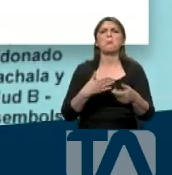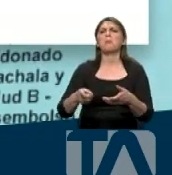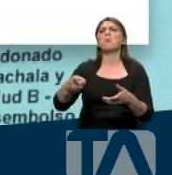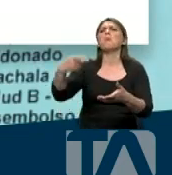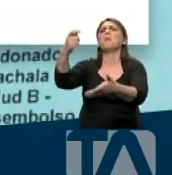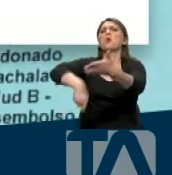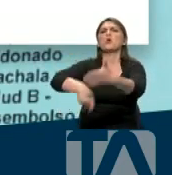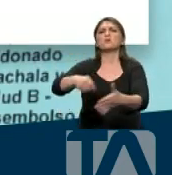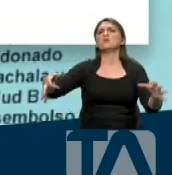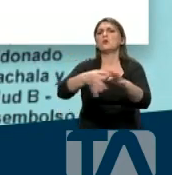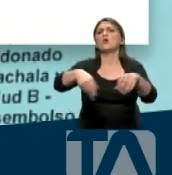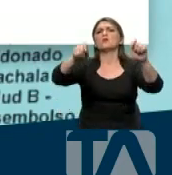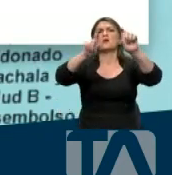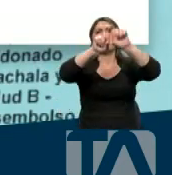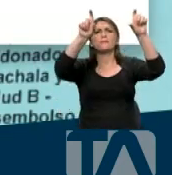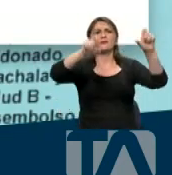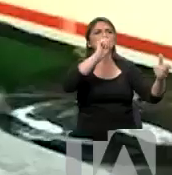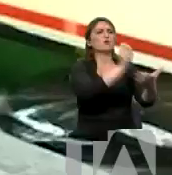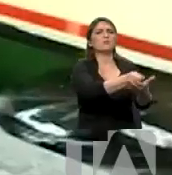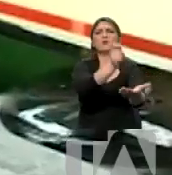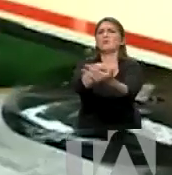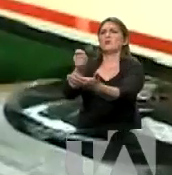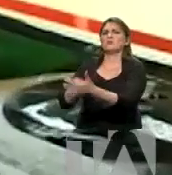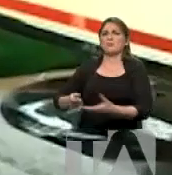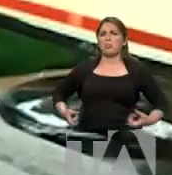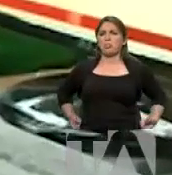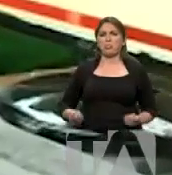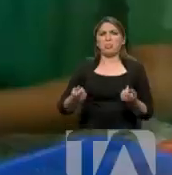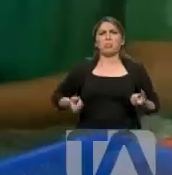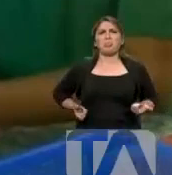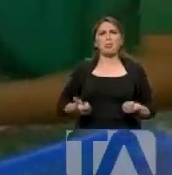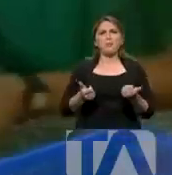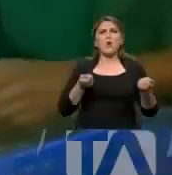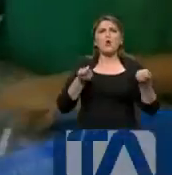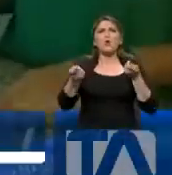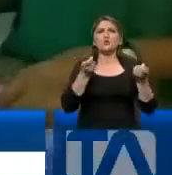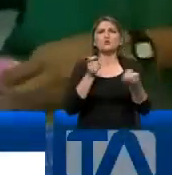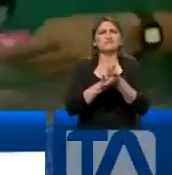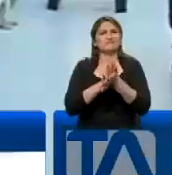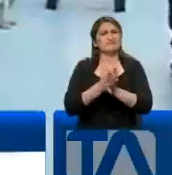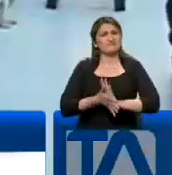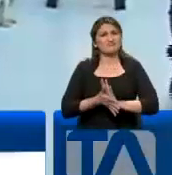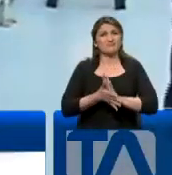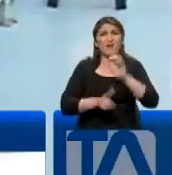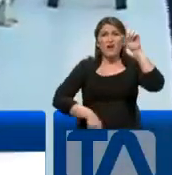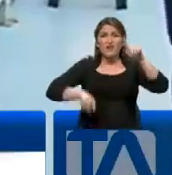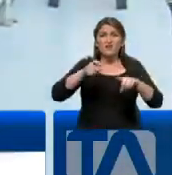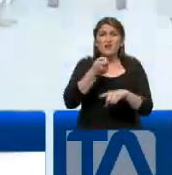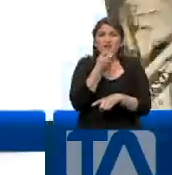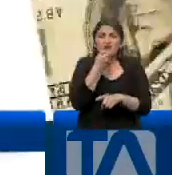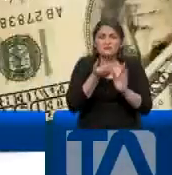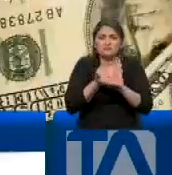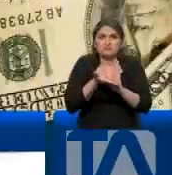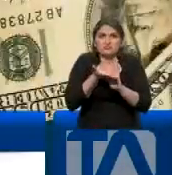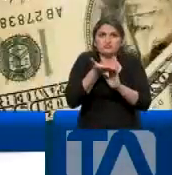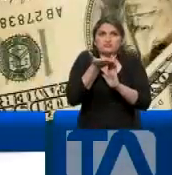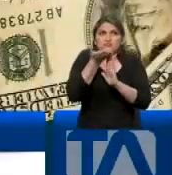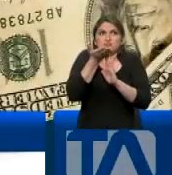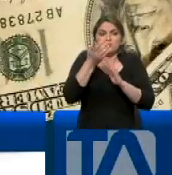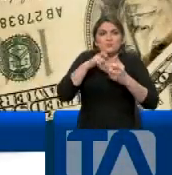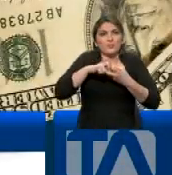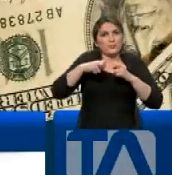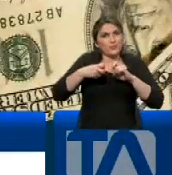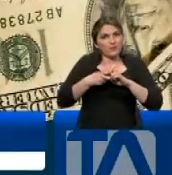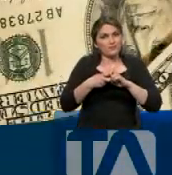a los proveedores garantías de los productos. Todas estas anomalías habrían incrementado el costo de los medicamentos, ocasionando un perjuicio a